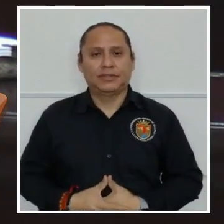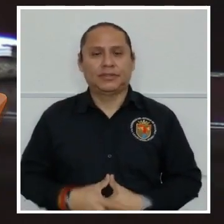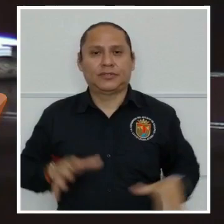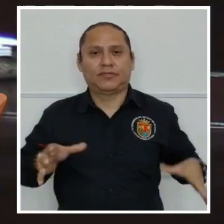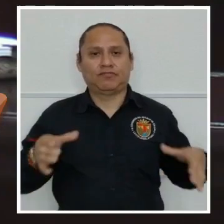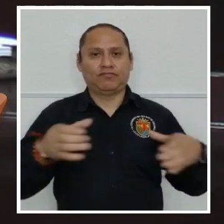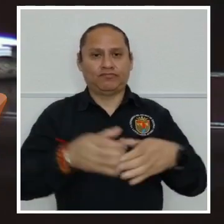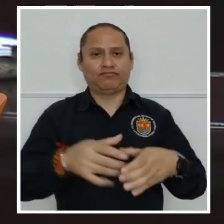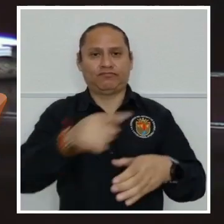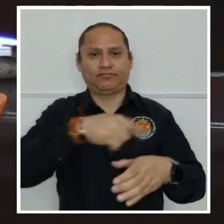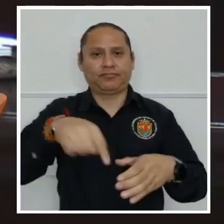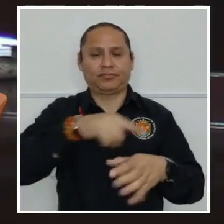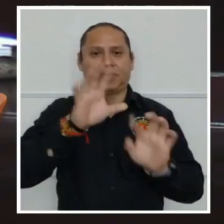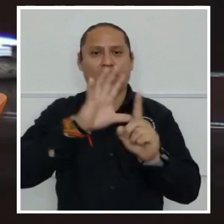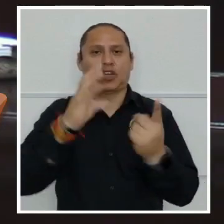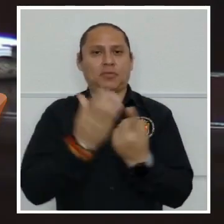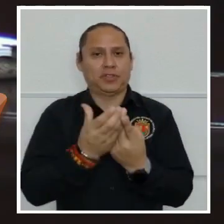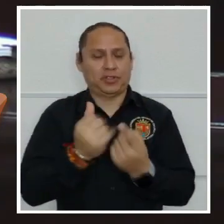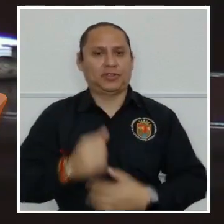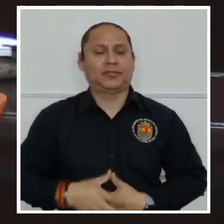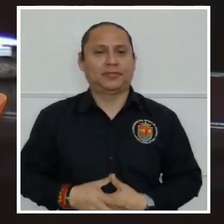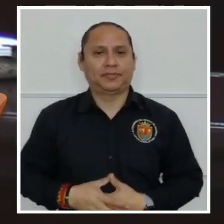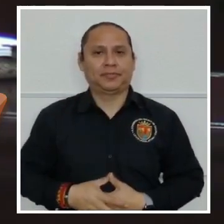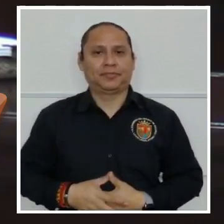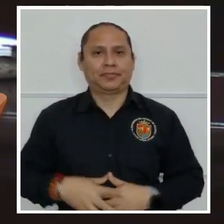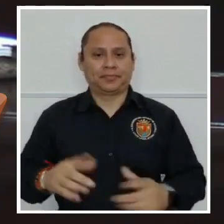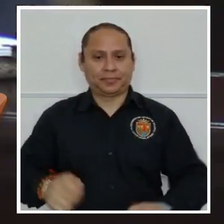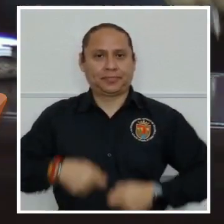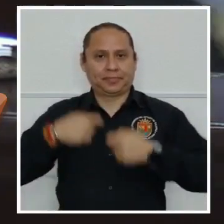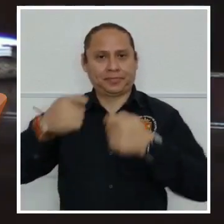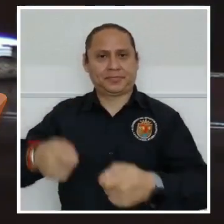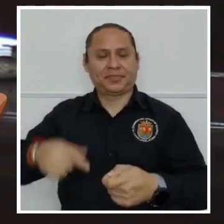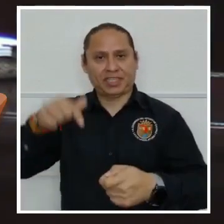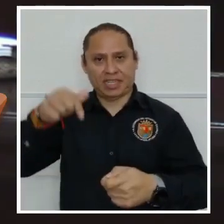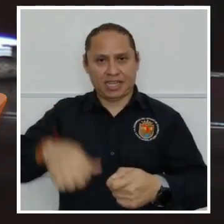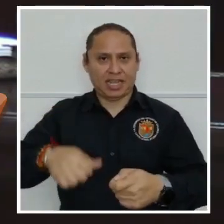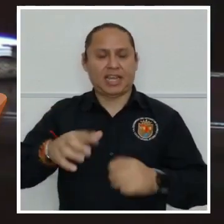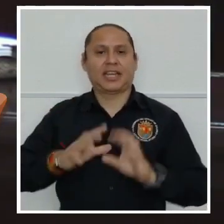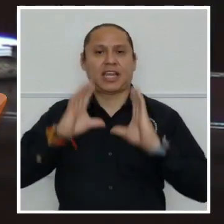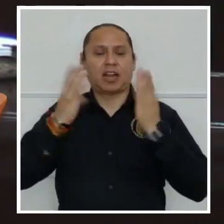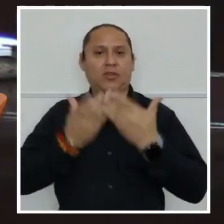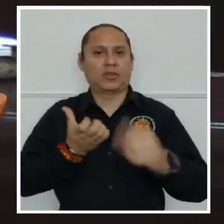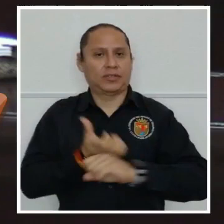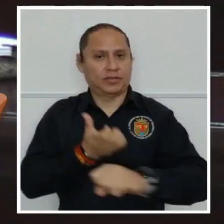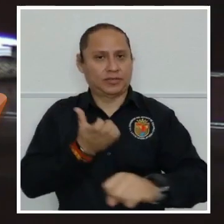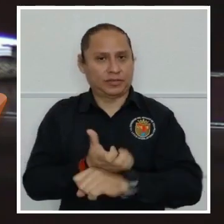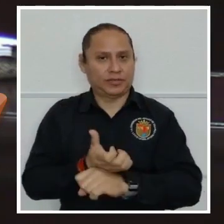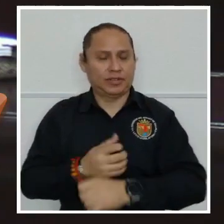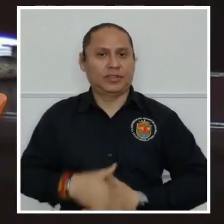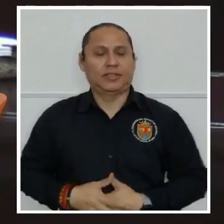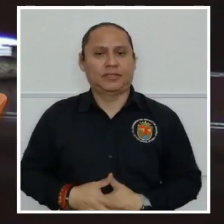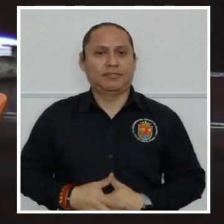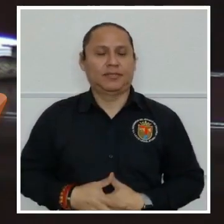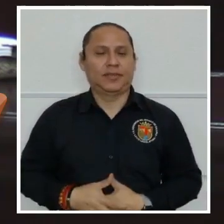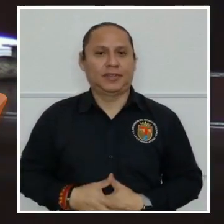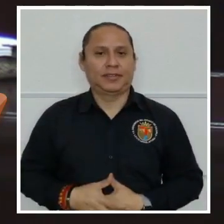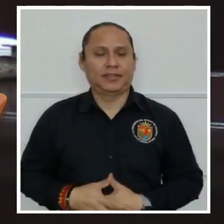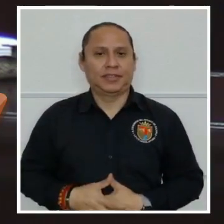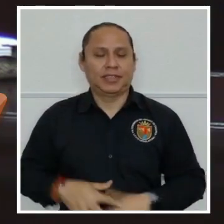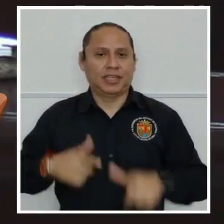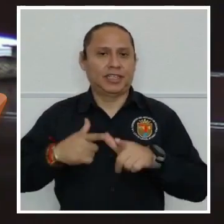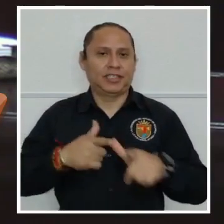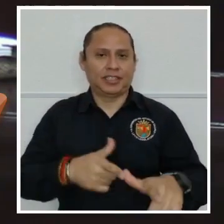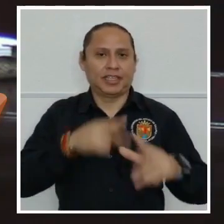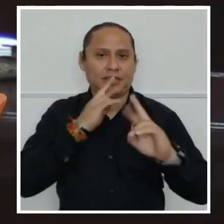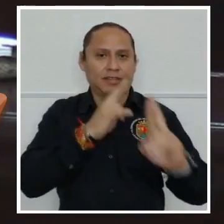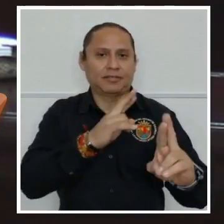los integrantes de la suscrita comisión sometemos a consideración del Pleno de esta Honorable Asamblea